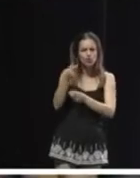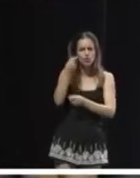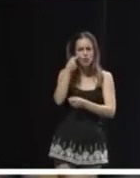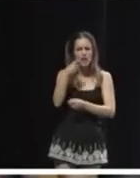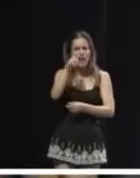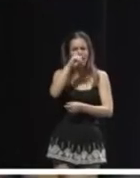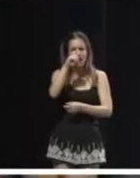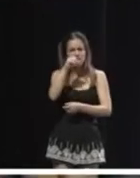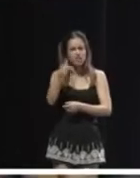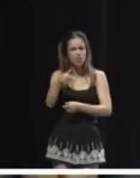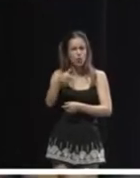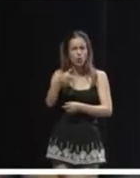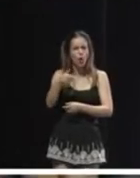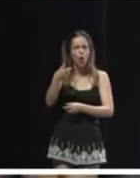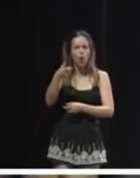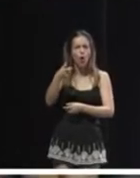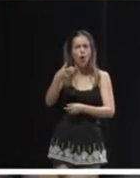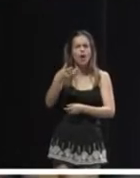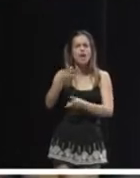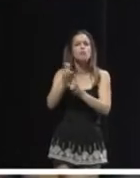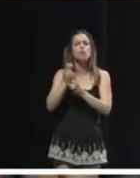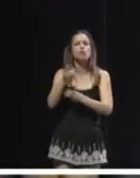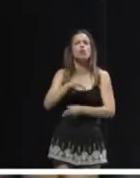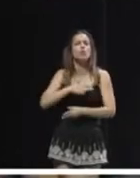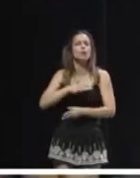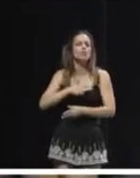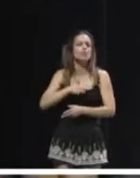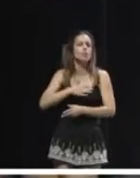antiguo impuesto de patrimonio y hay que suprimirlo.